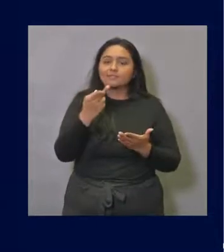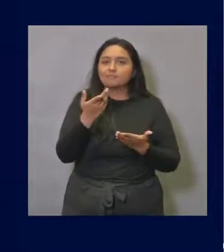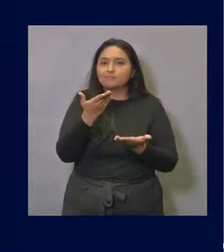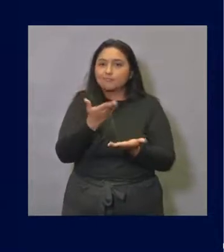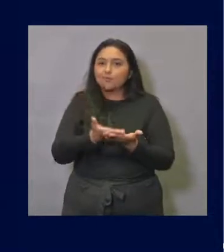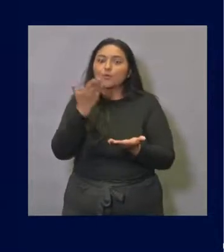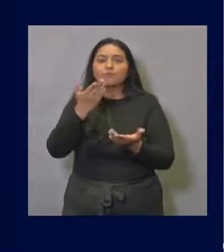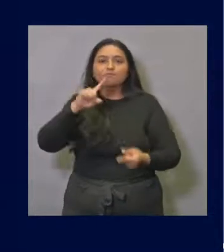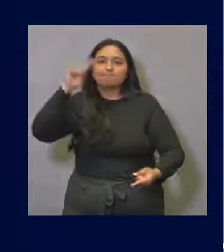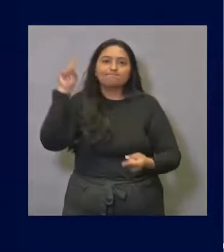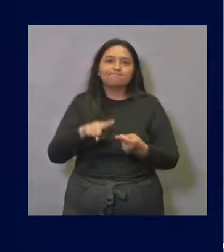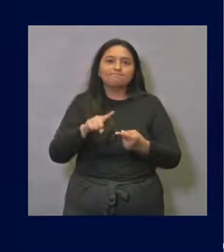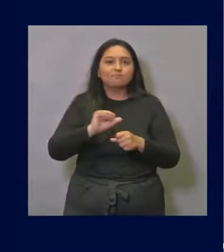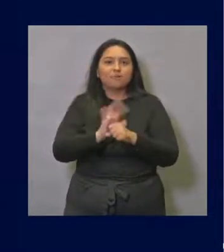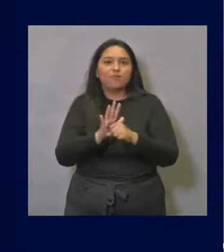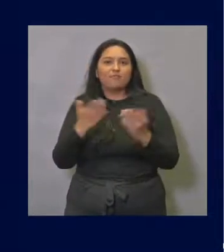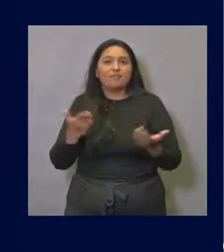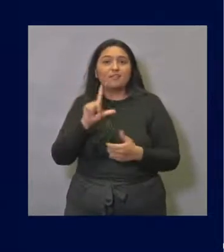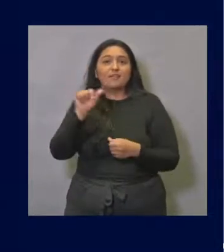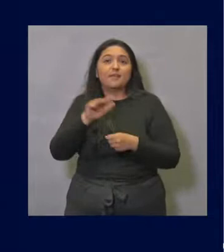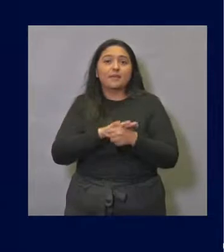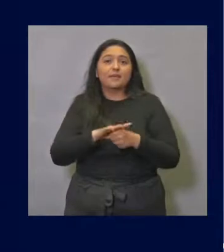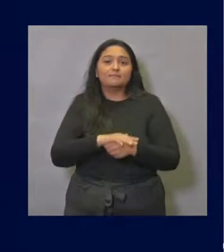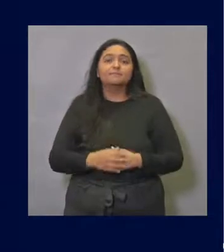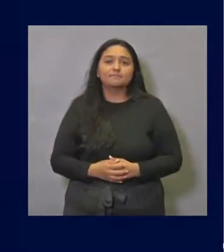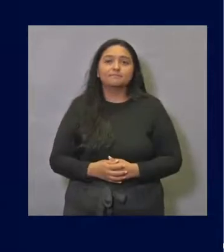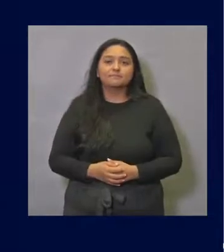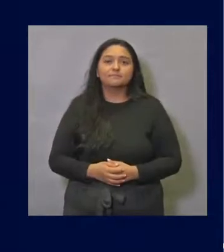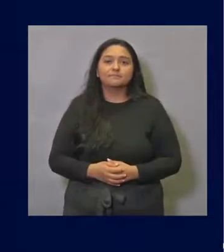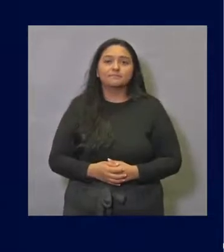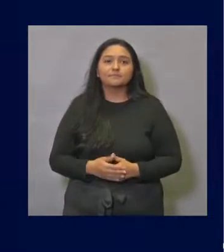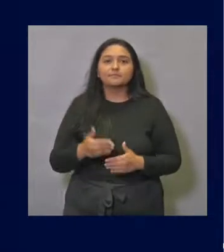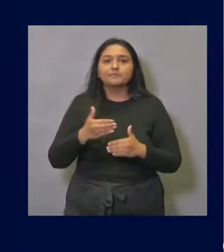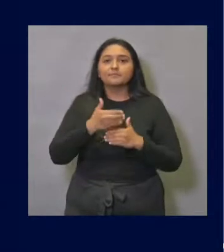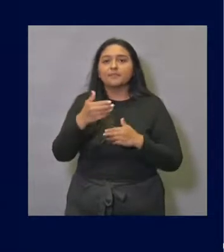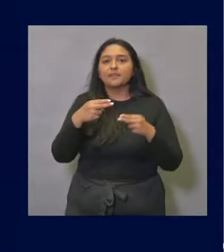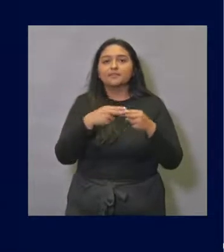de COVID-19 en nuestro condado. Next slide, please.